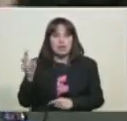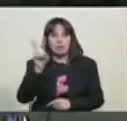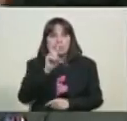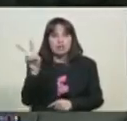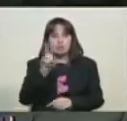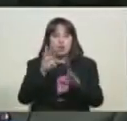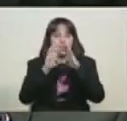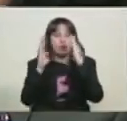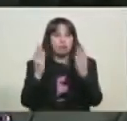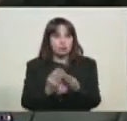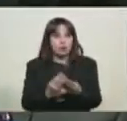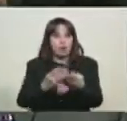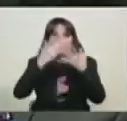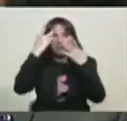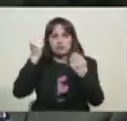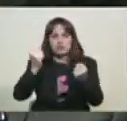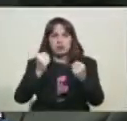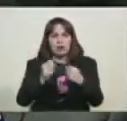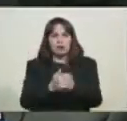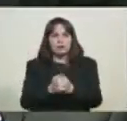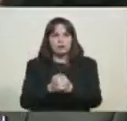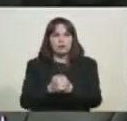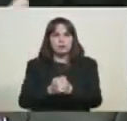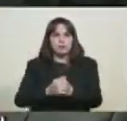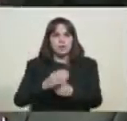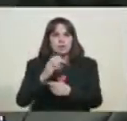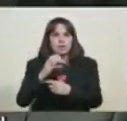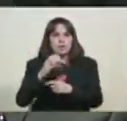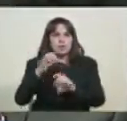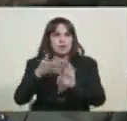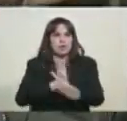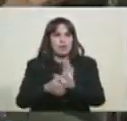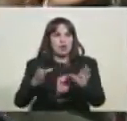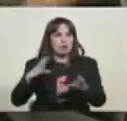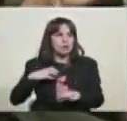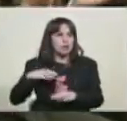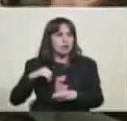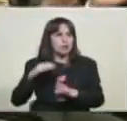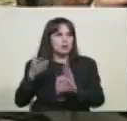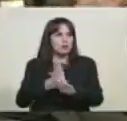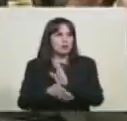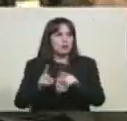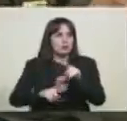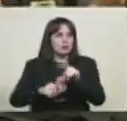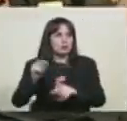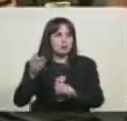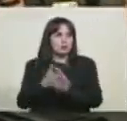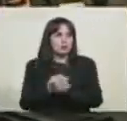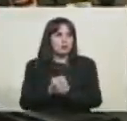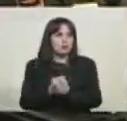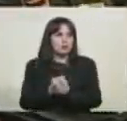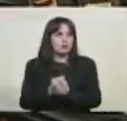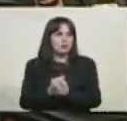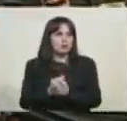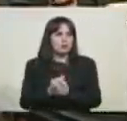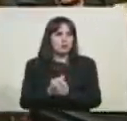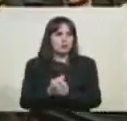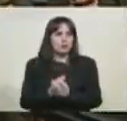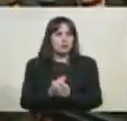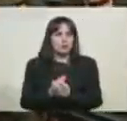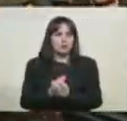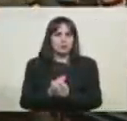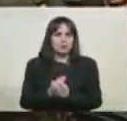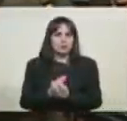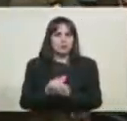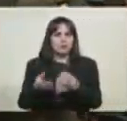mundo. Los profesionales del SEBIN, el DGCIN y el 6CPC que de manera conjunta